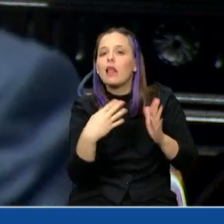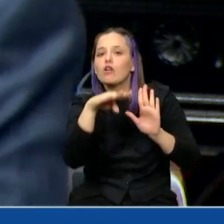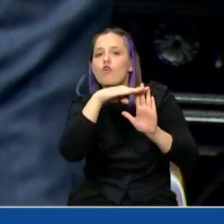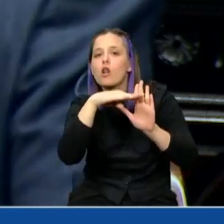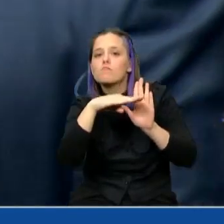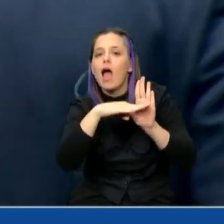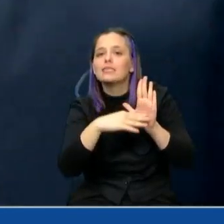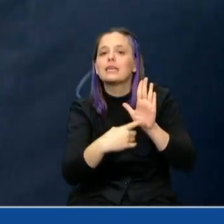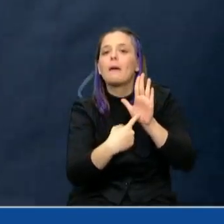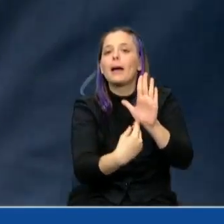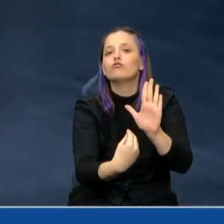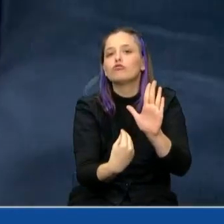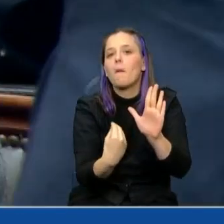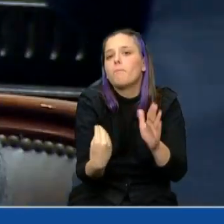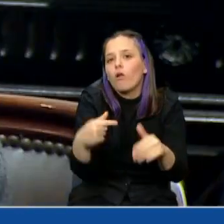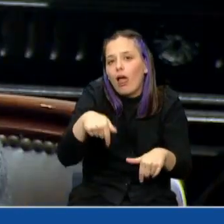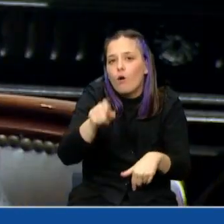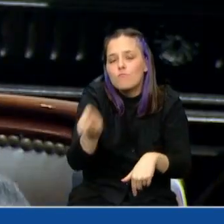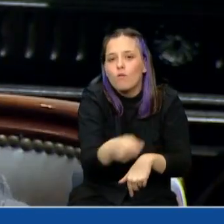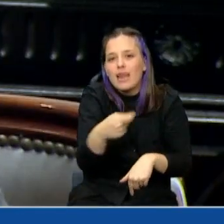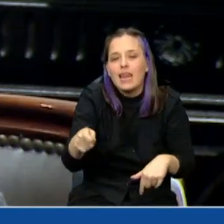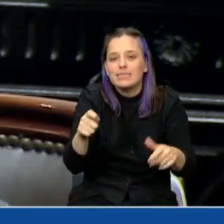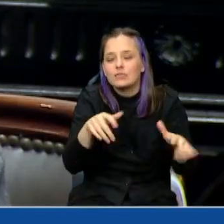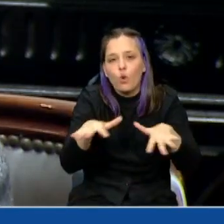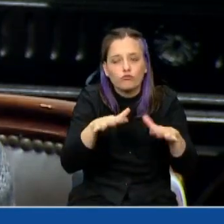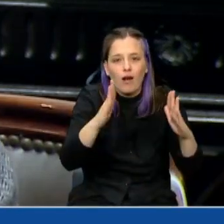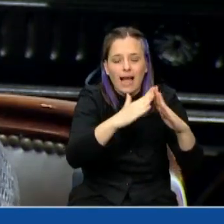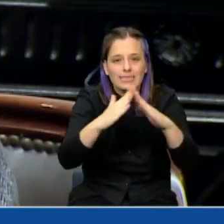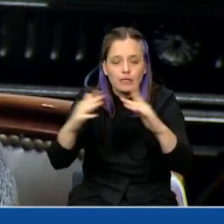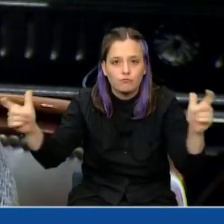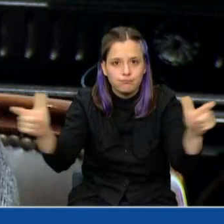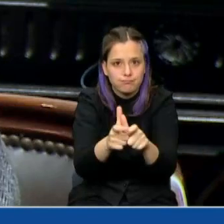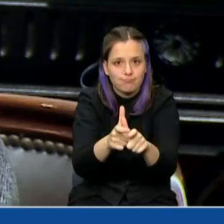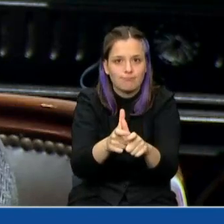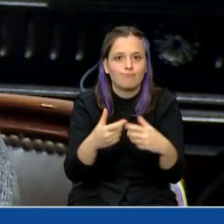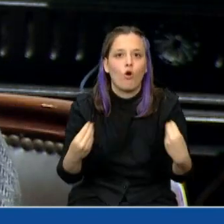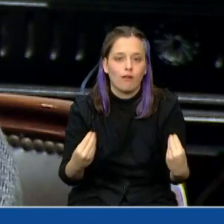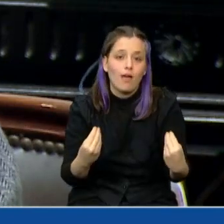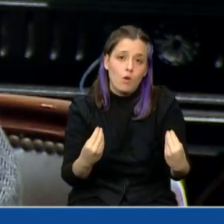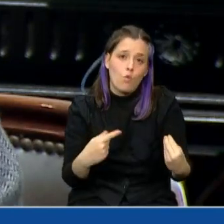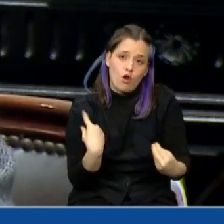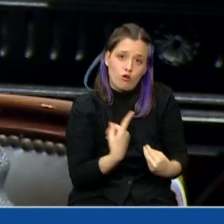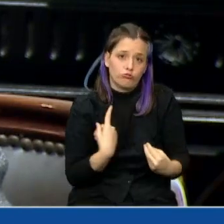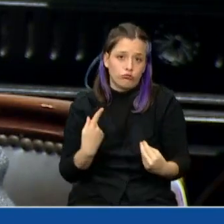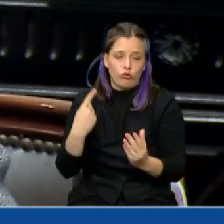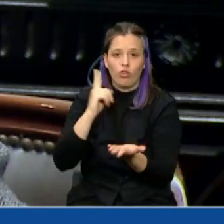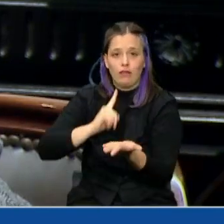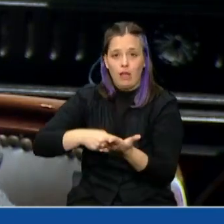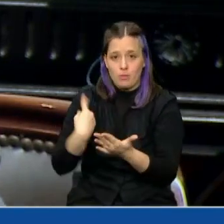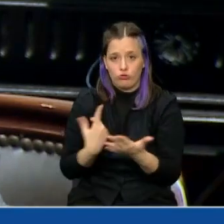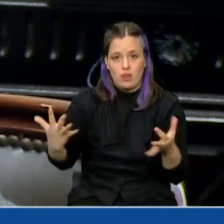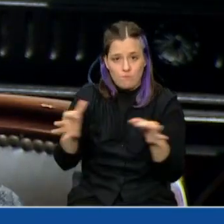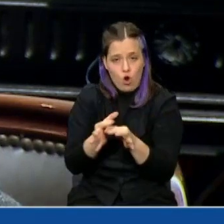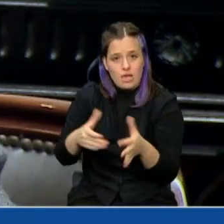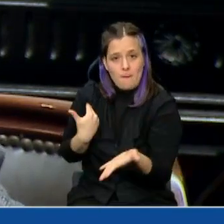esta anormalidad en el mercado inmobiliario, bueno, es que presentamos nuestro dictamen de minoría. En